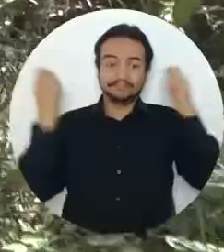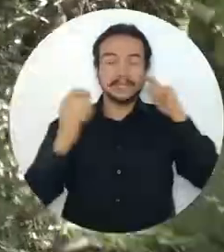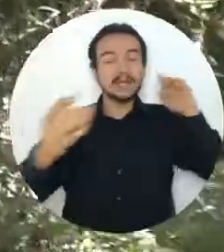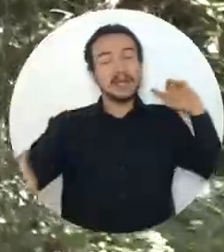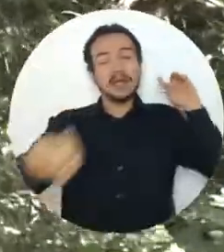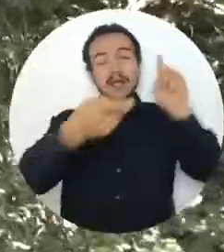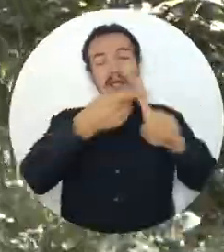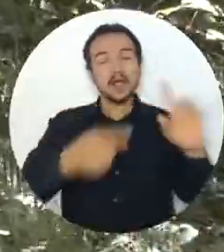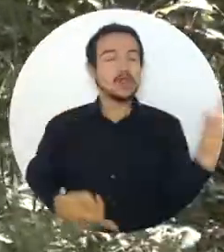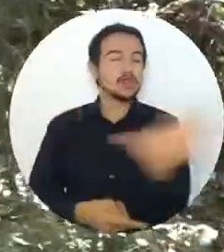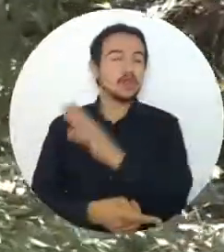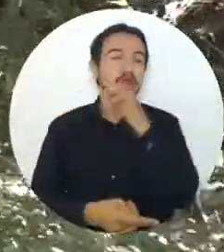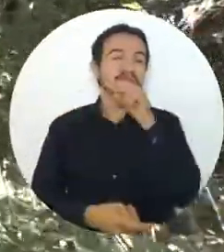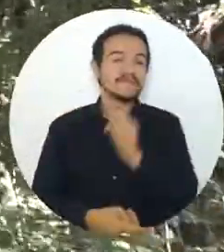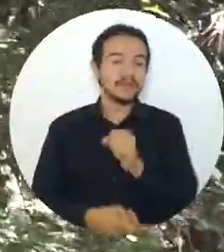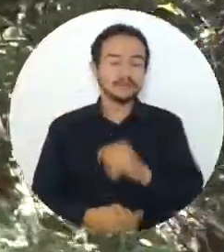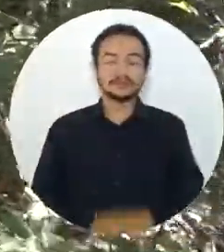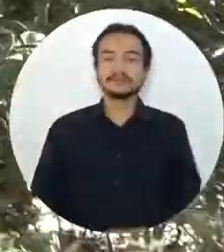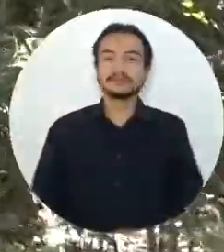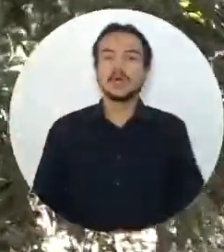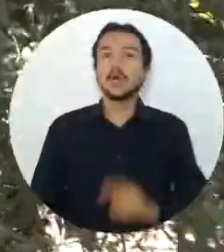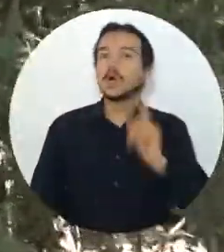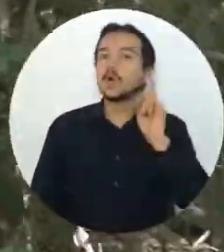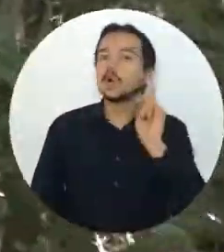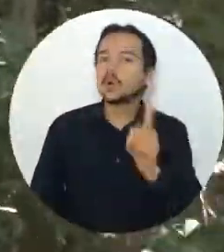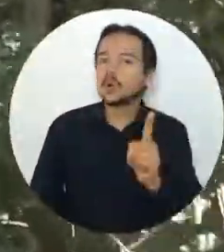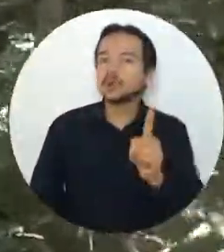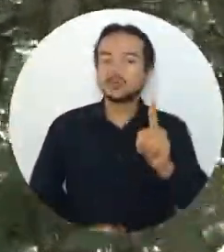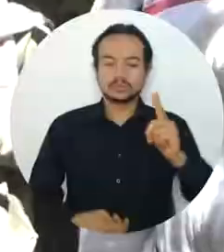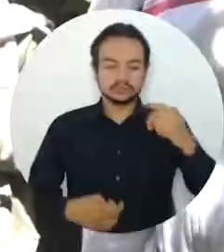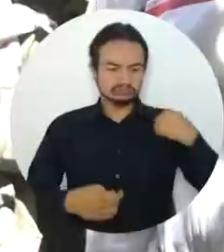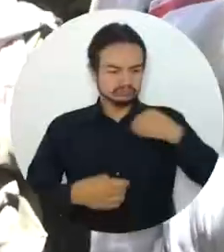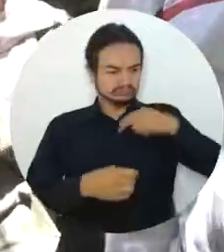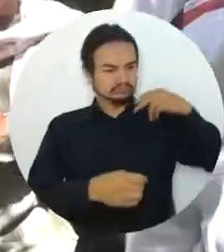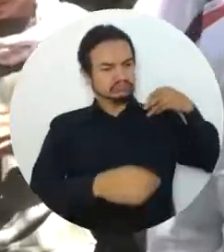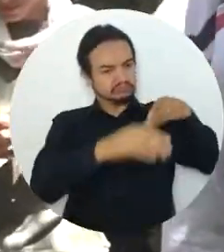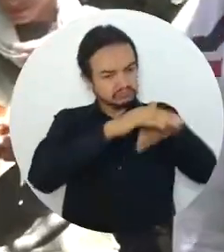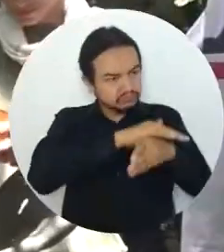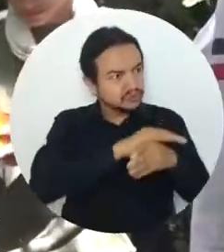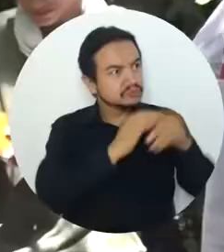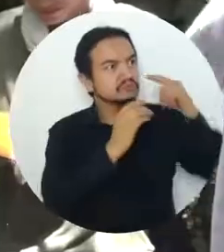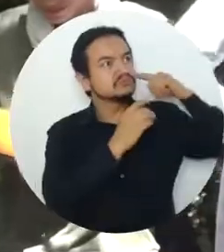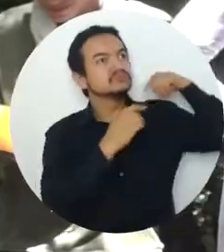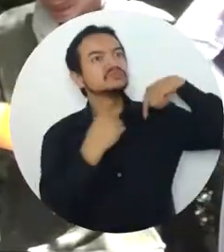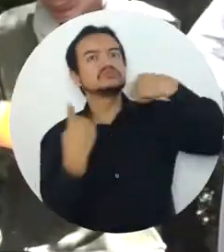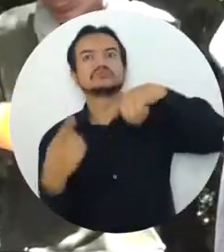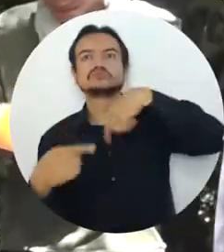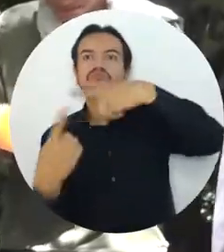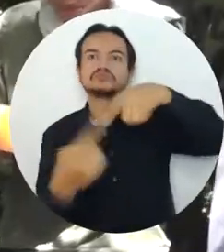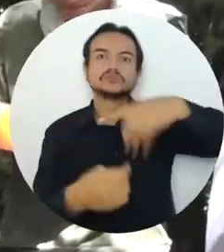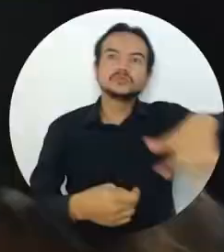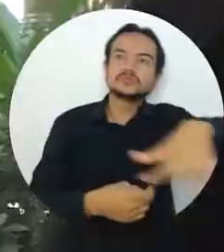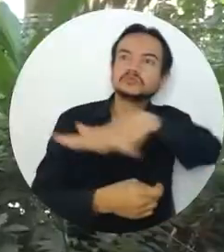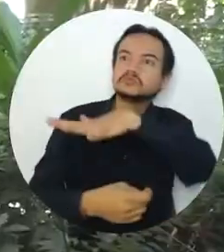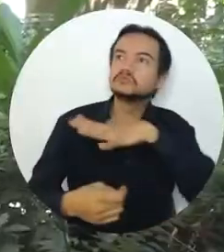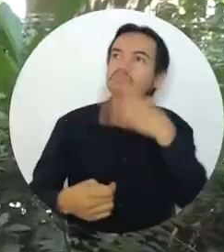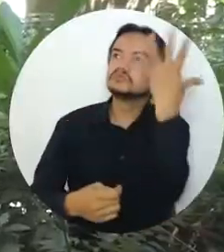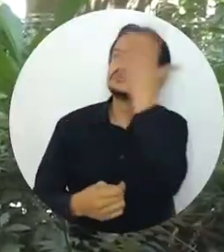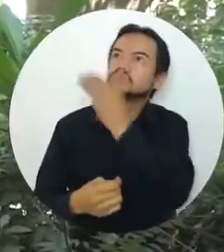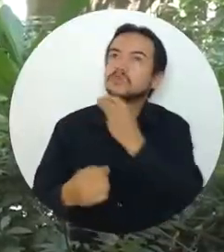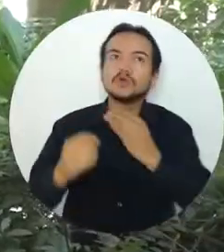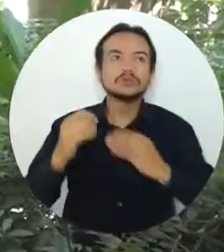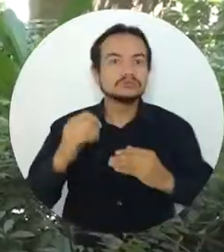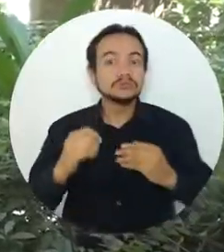todos. Es la oportunidad pues para poder generar recorrido, disfrutar de estos espacios que